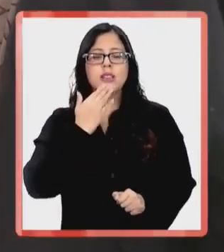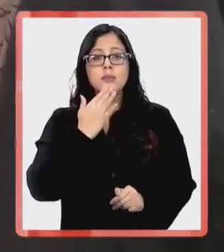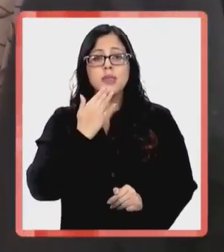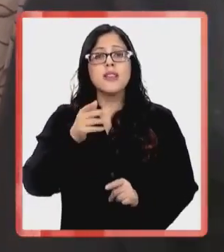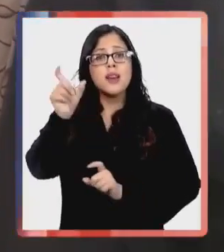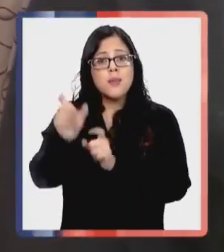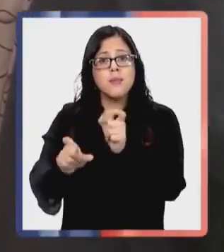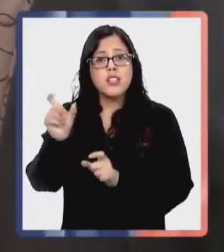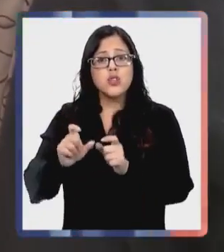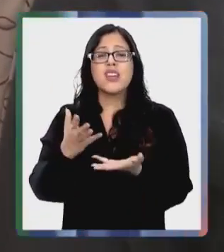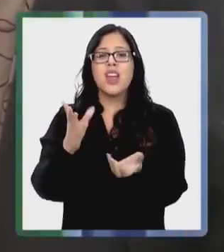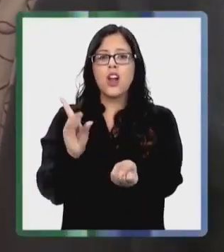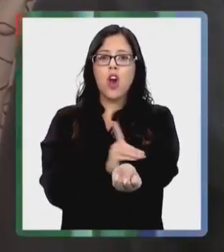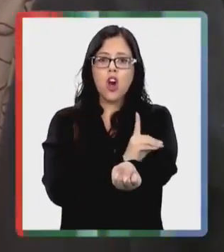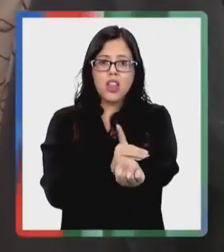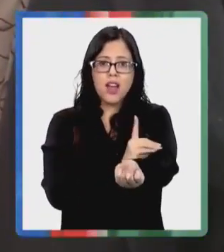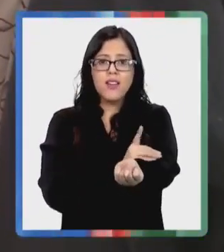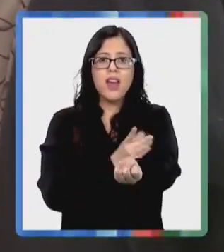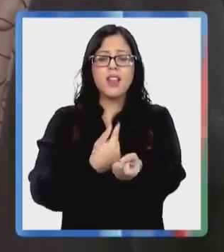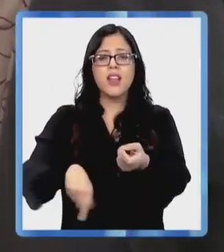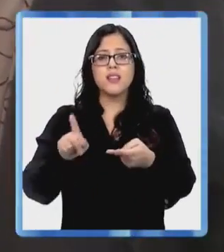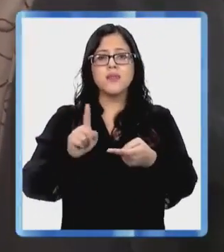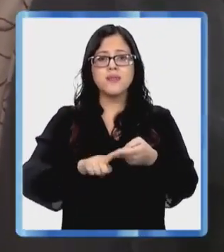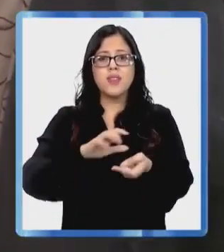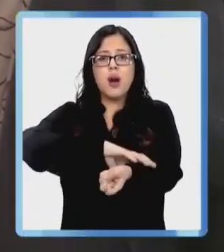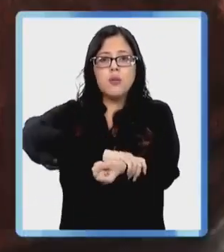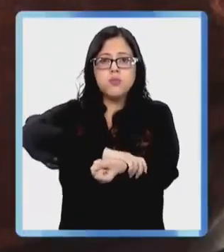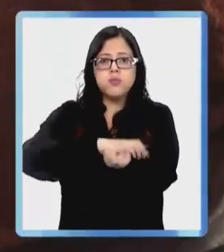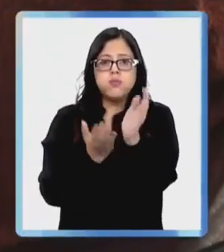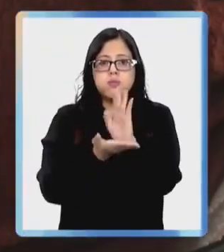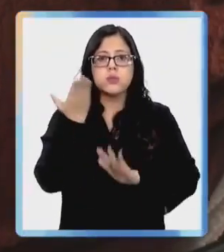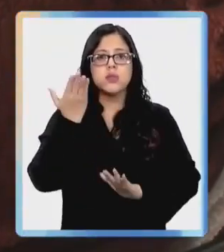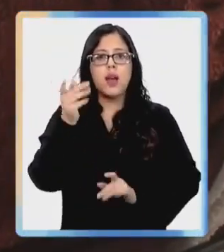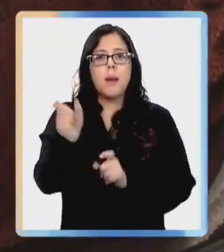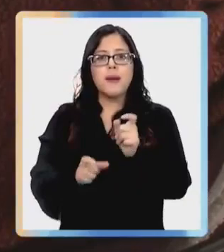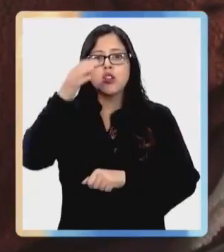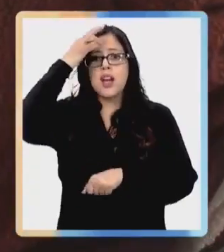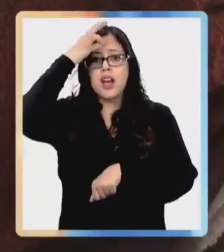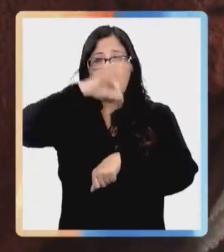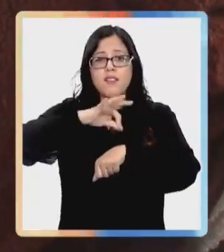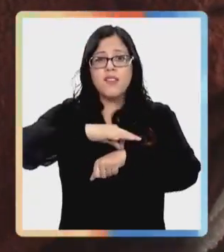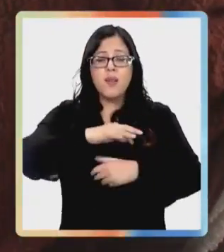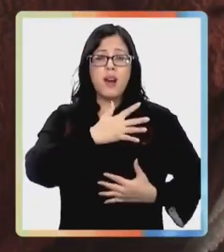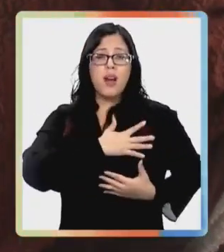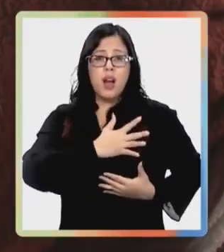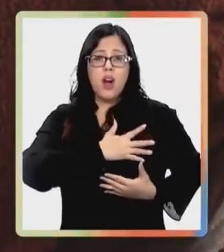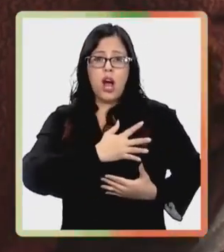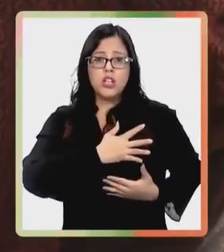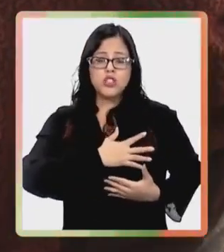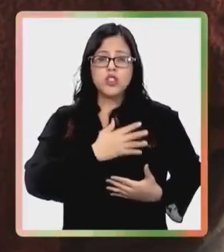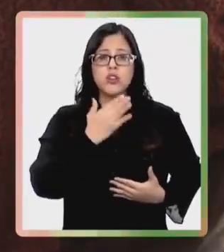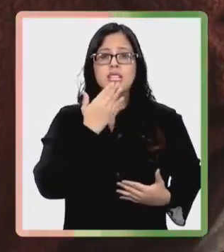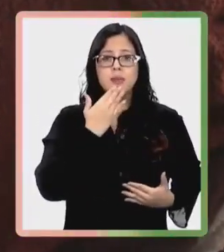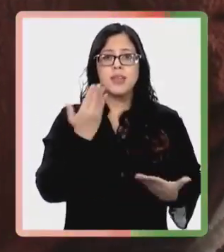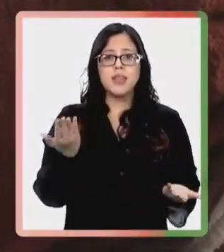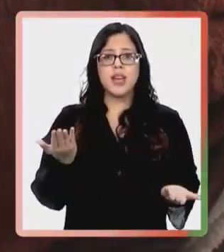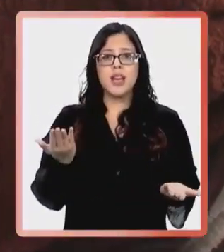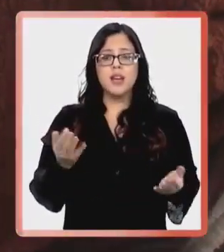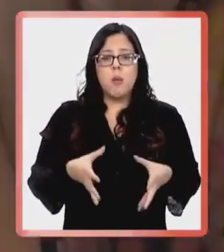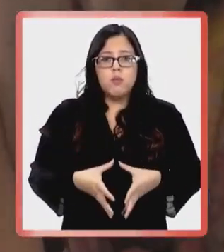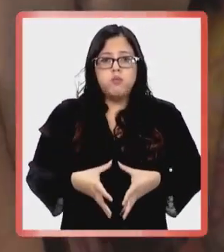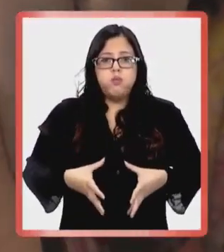todo también adultos mayores que tengan diabetes, que tengan hipertensión, que sean pacientes coronarios, que